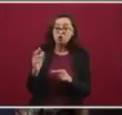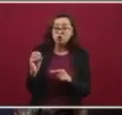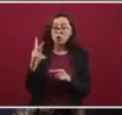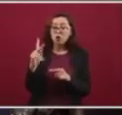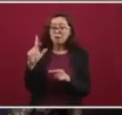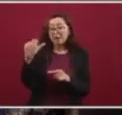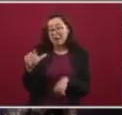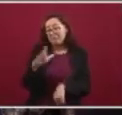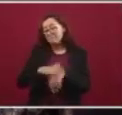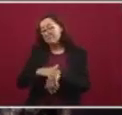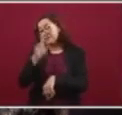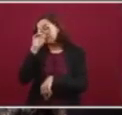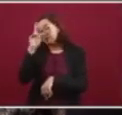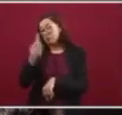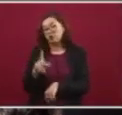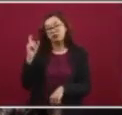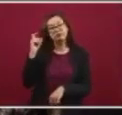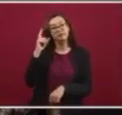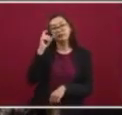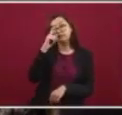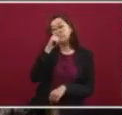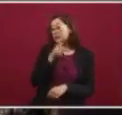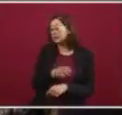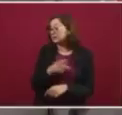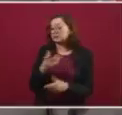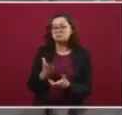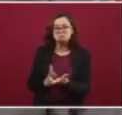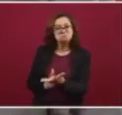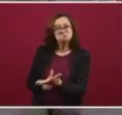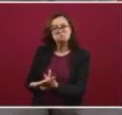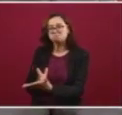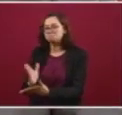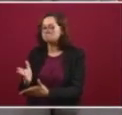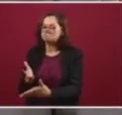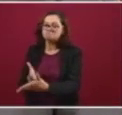porque estaba más